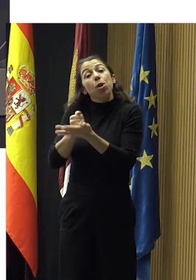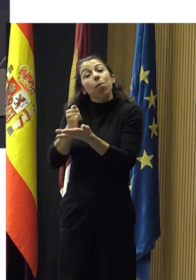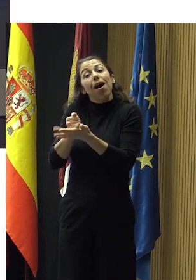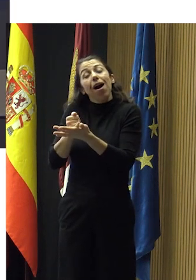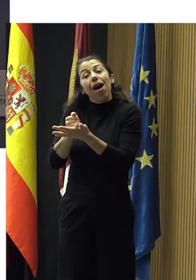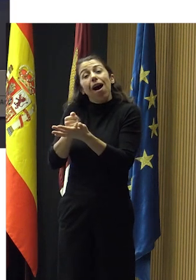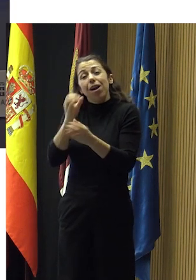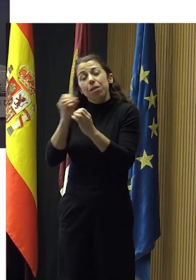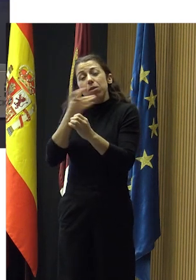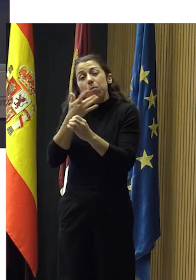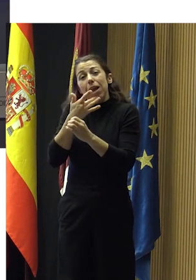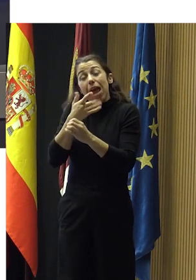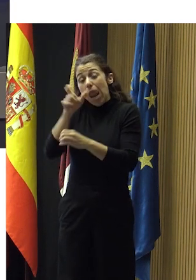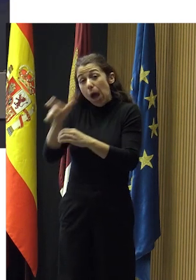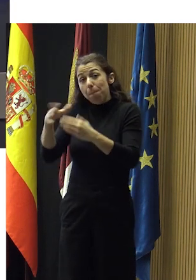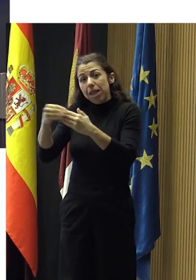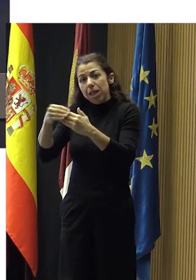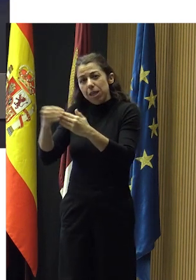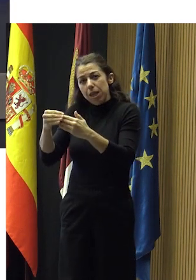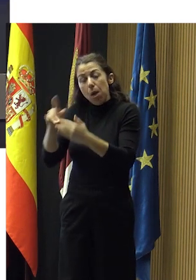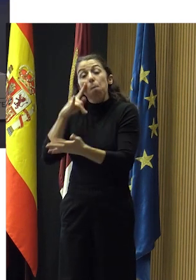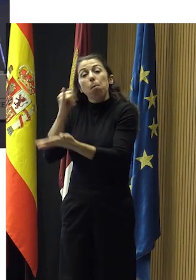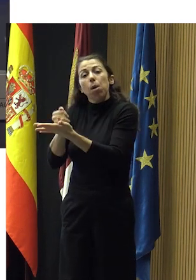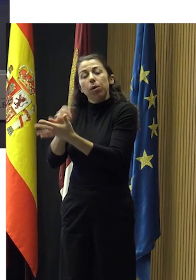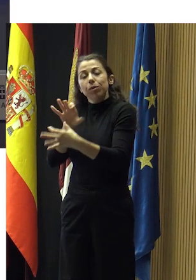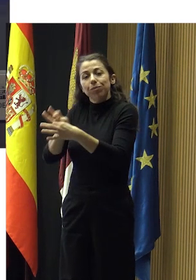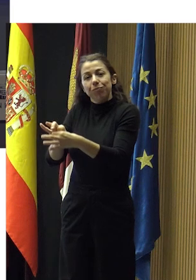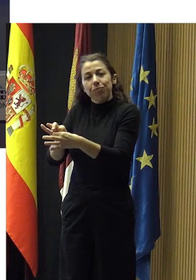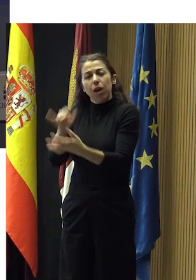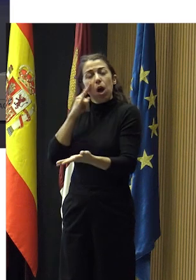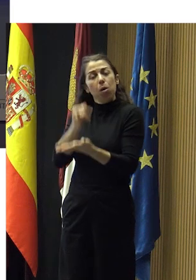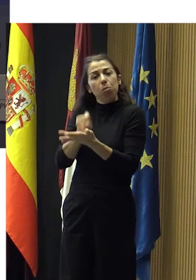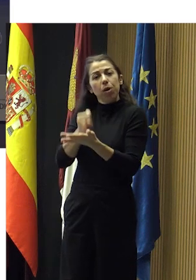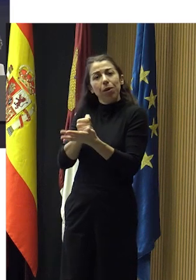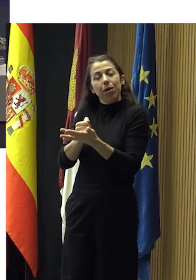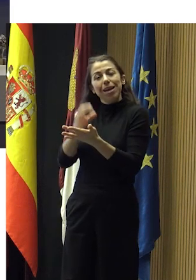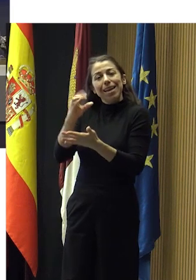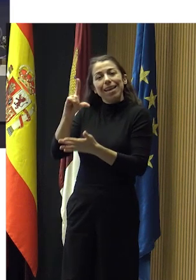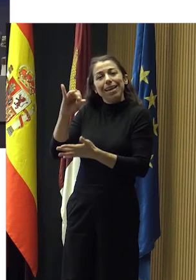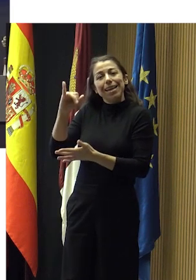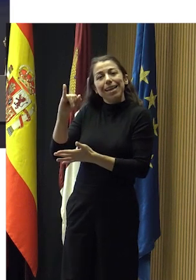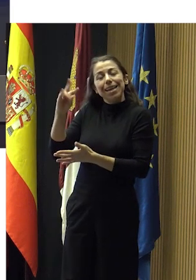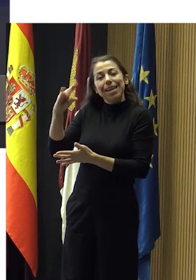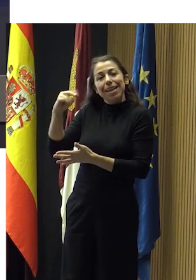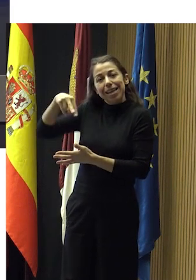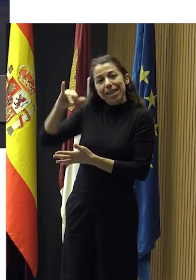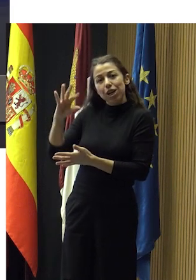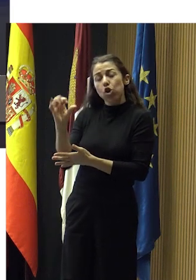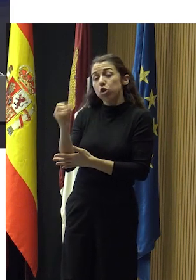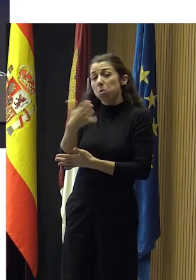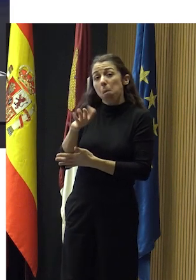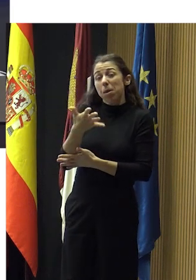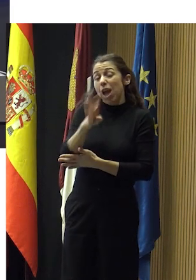a probar los fármacos sobre pacientes. Sabéis que los ensayos clínicos tienen muchas fases, ¿vale? Al menos 4 fases de ensayo